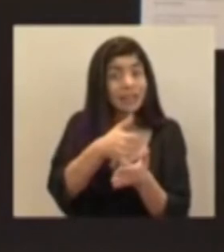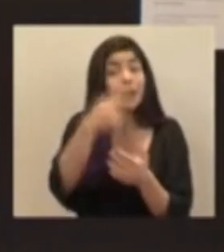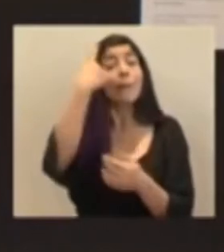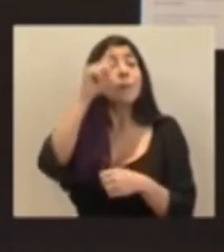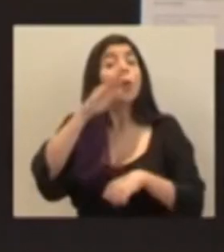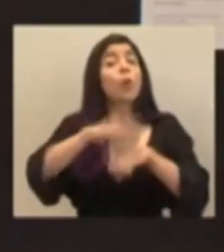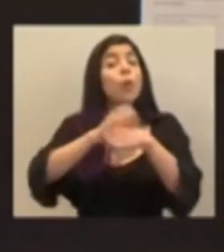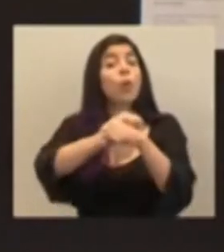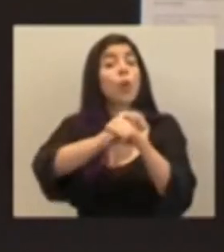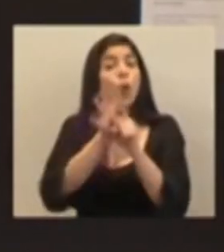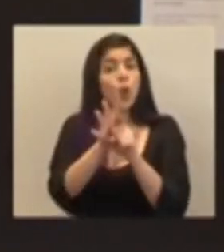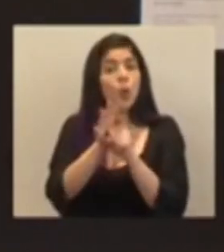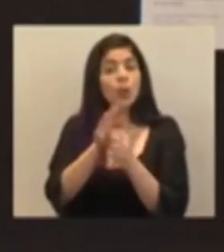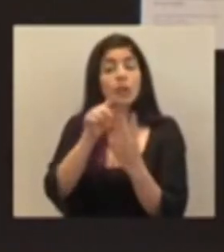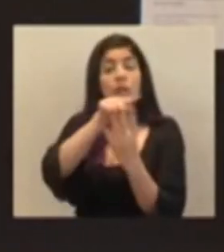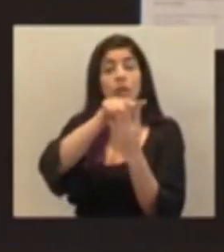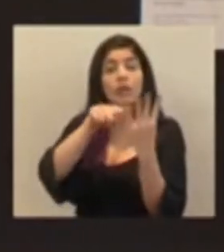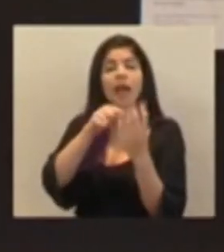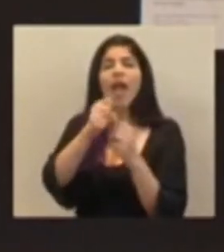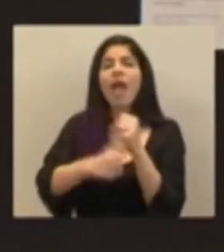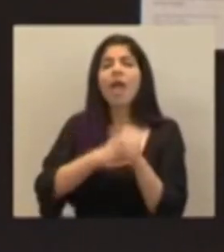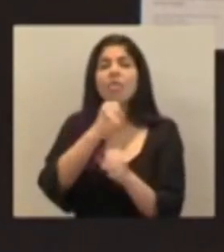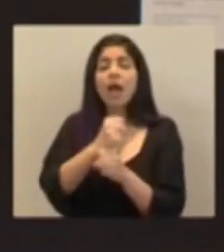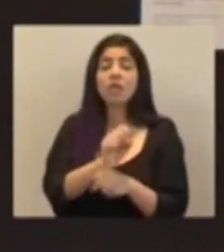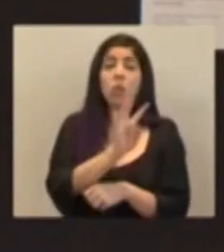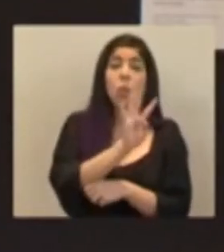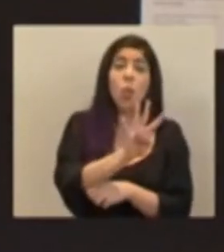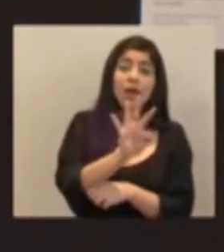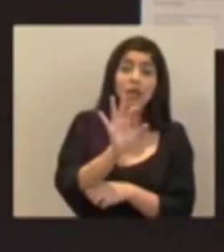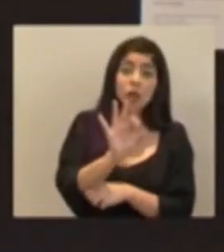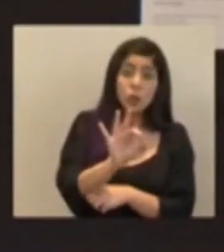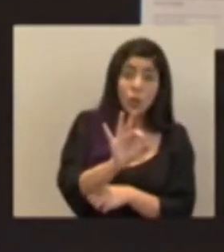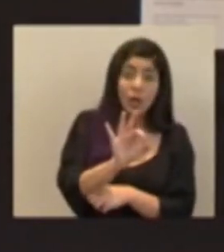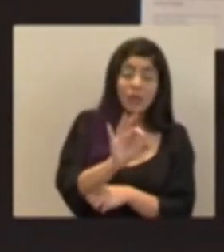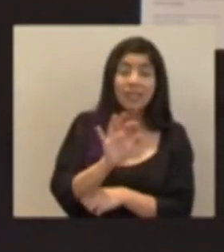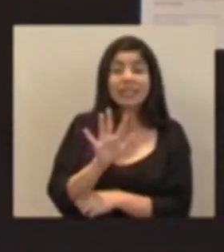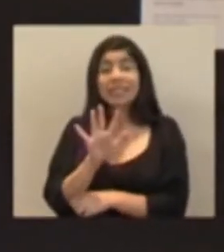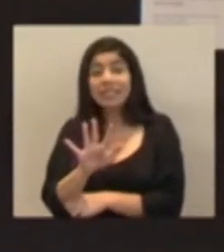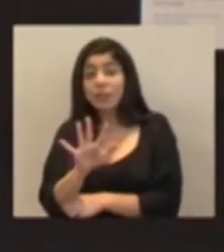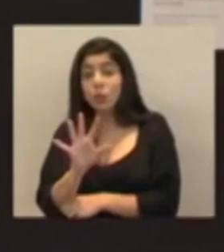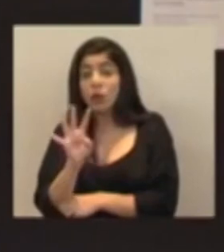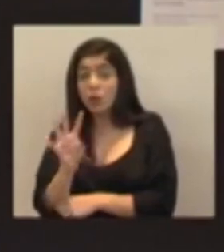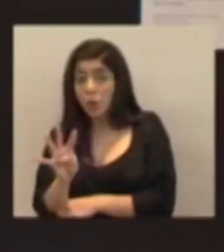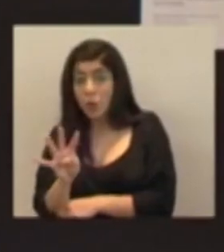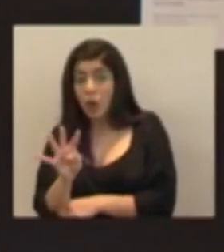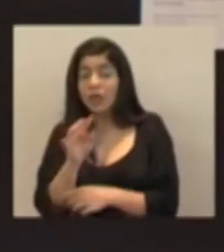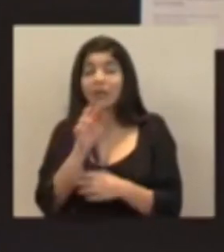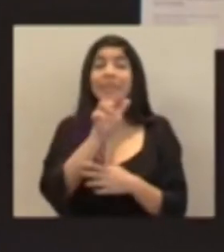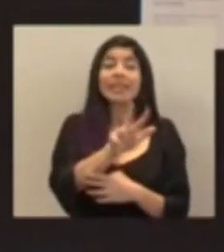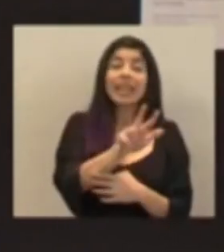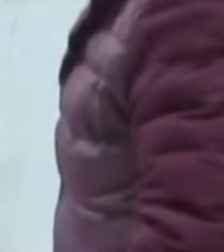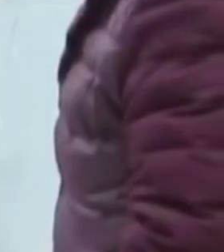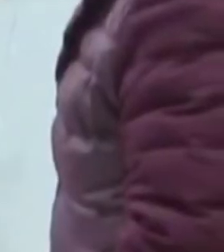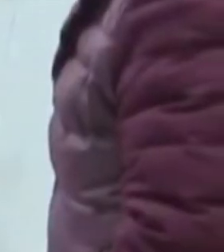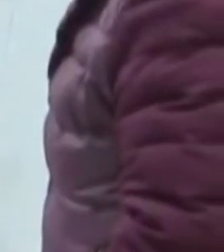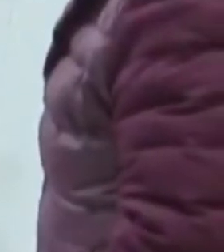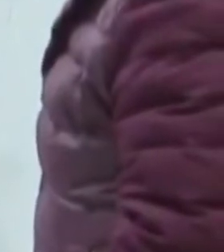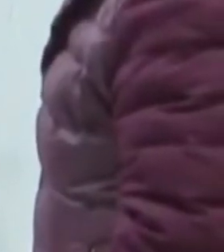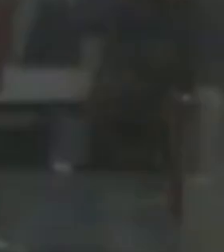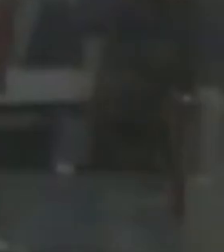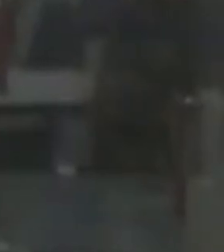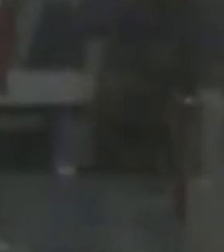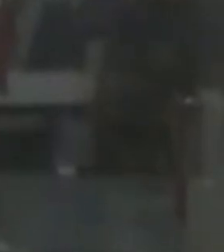-19. Tienen edades de 49, 54, 36 y